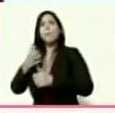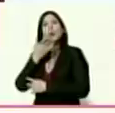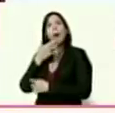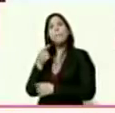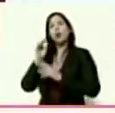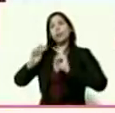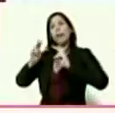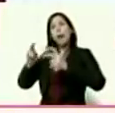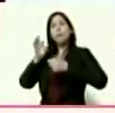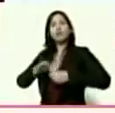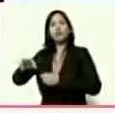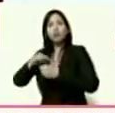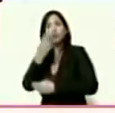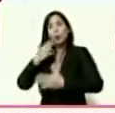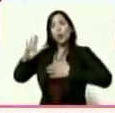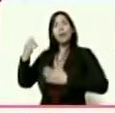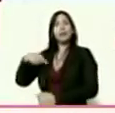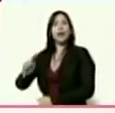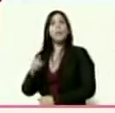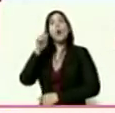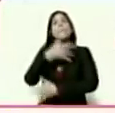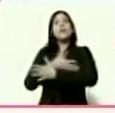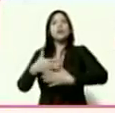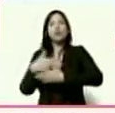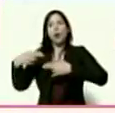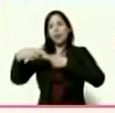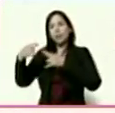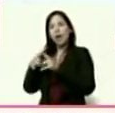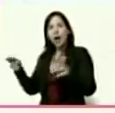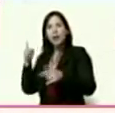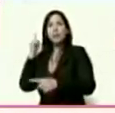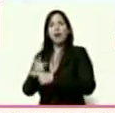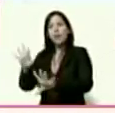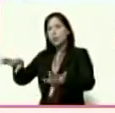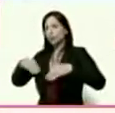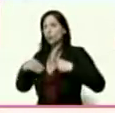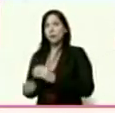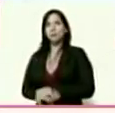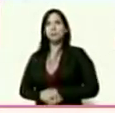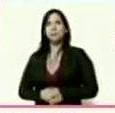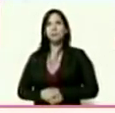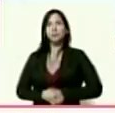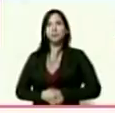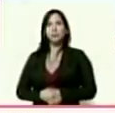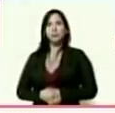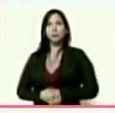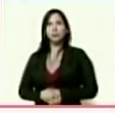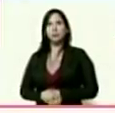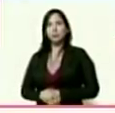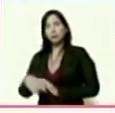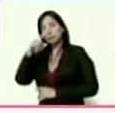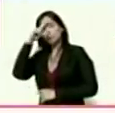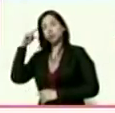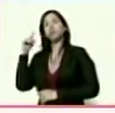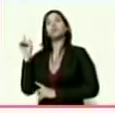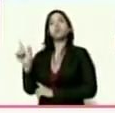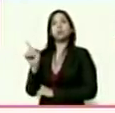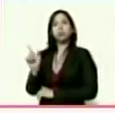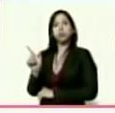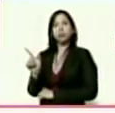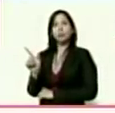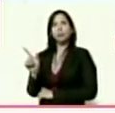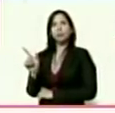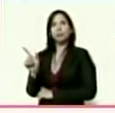siembra, compromiso que tenemos de 1.000.000 de hectáreas que debe asumir el Partido Socialista Unido